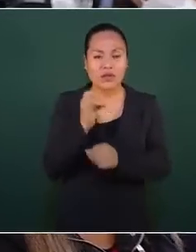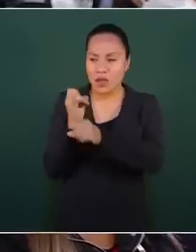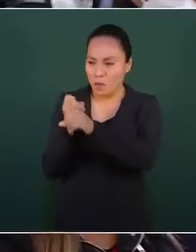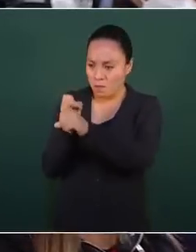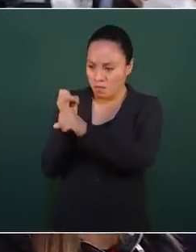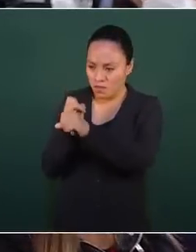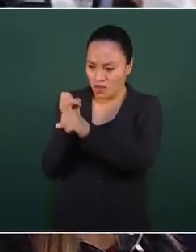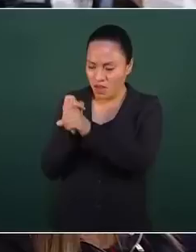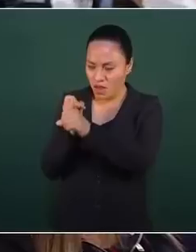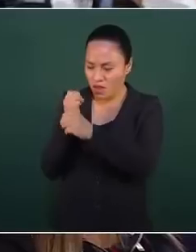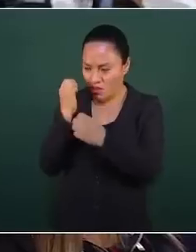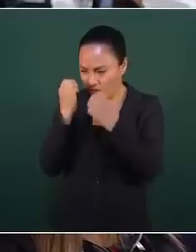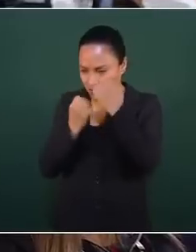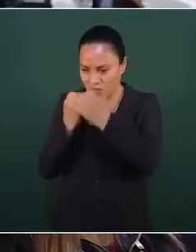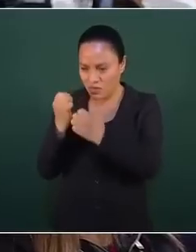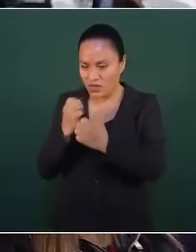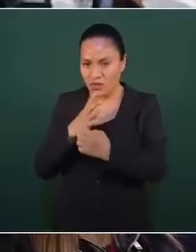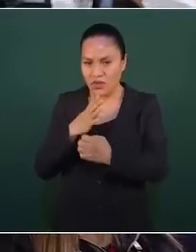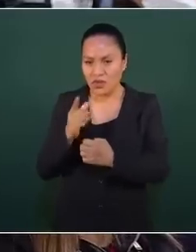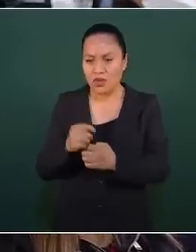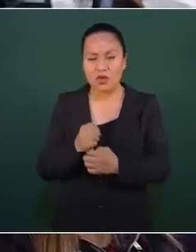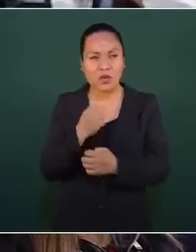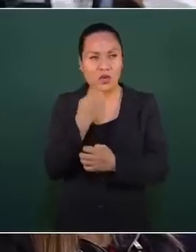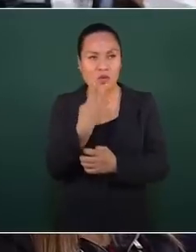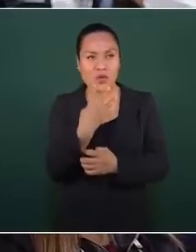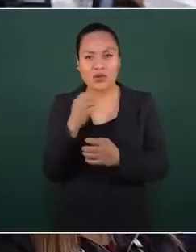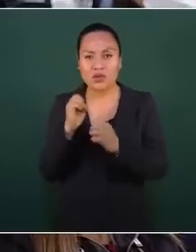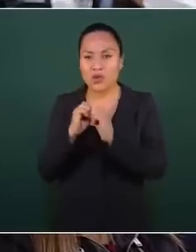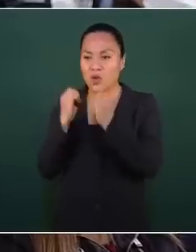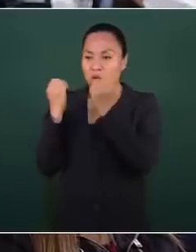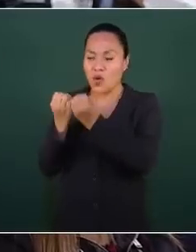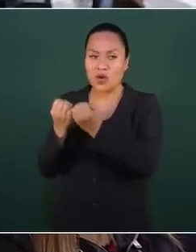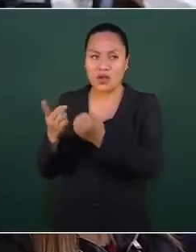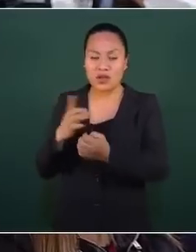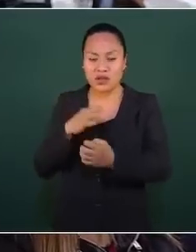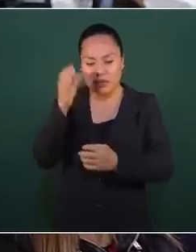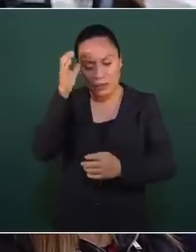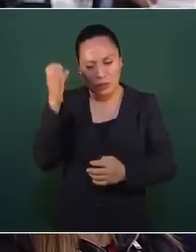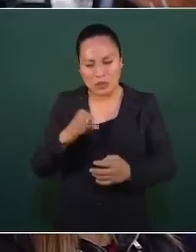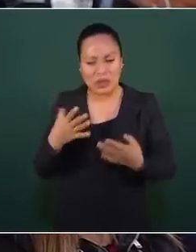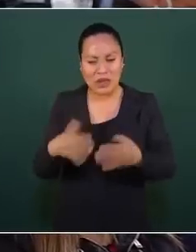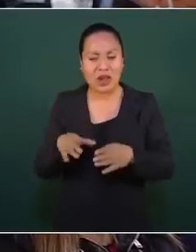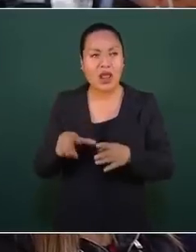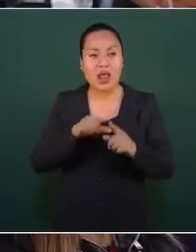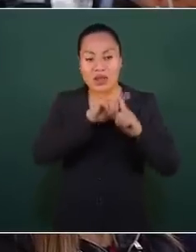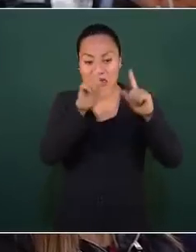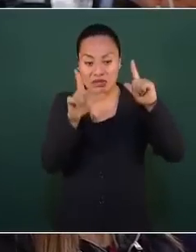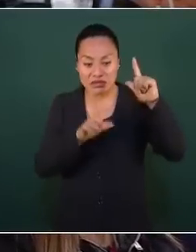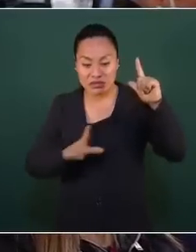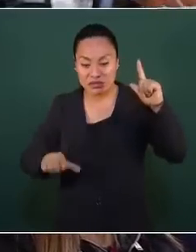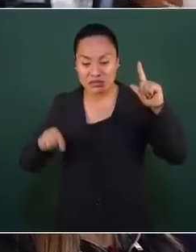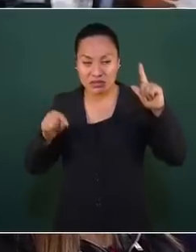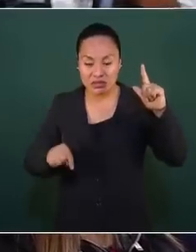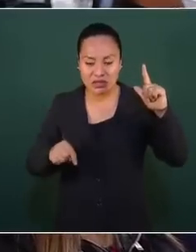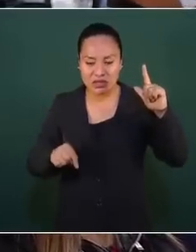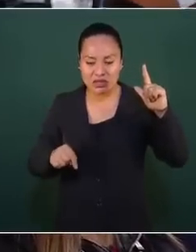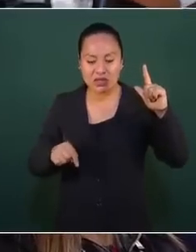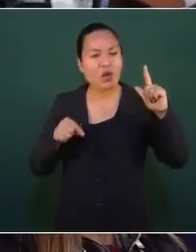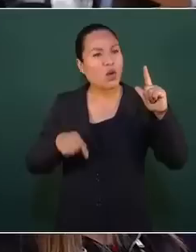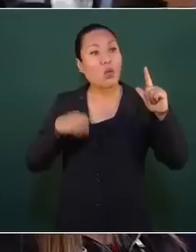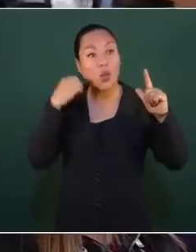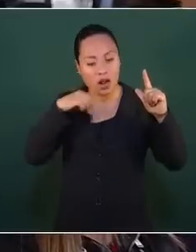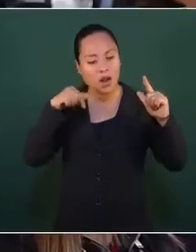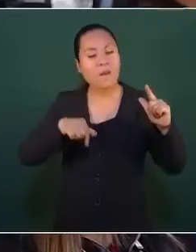investigación sobre el outsourcing que al menos 4 organizaciones criminales con presencia nacional realizan en territorio